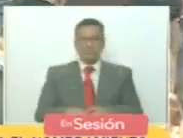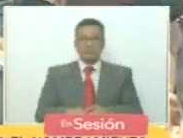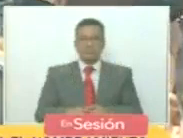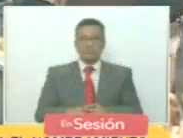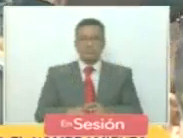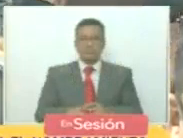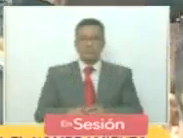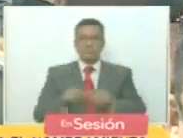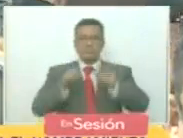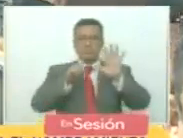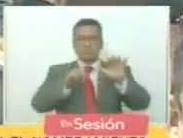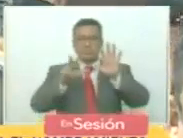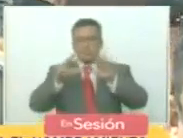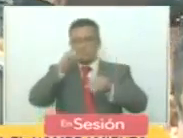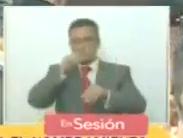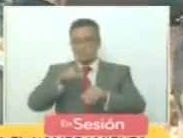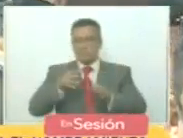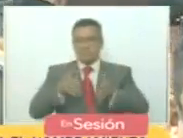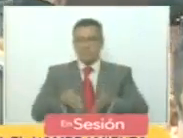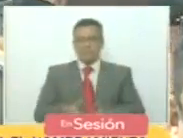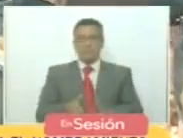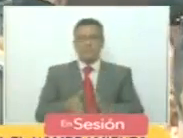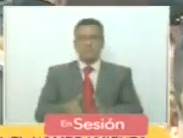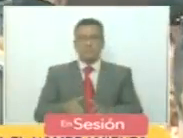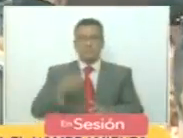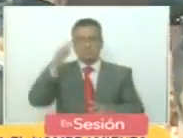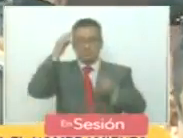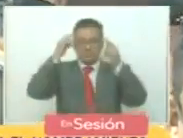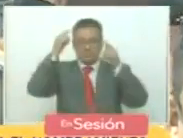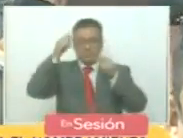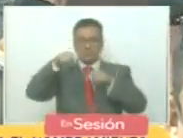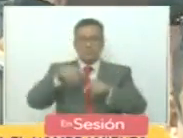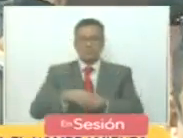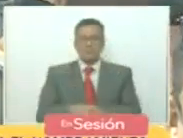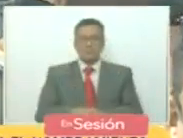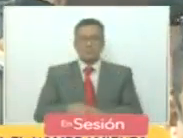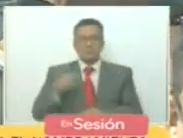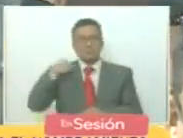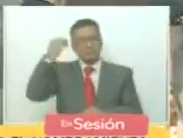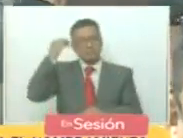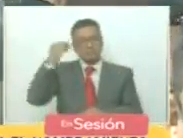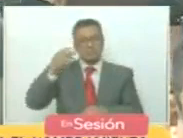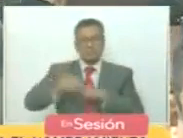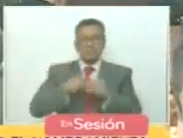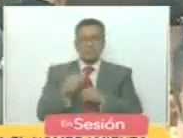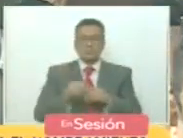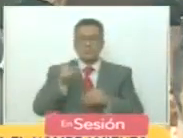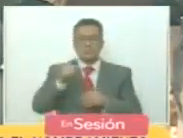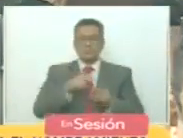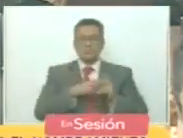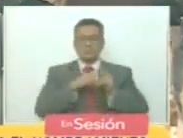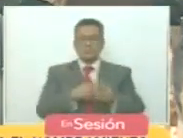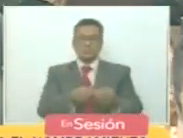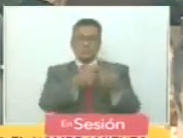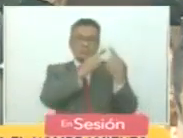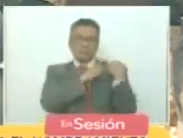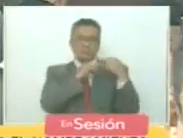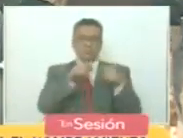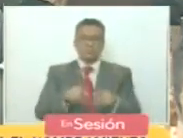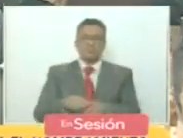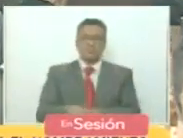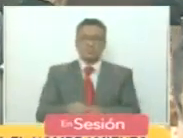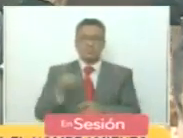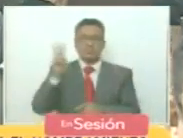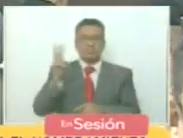el 68 años natal del comandante Chávez, creo que va a ser un digno representante